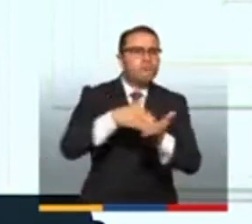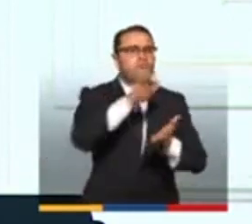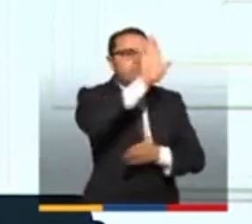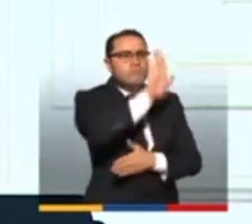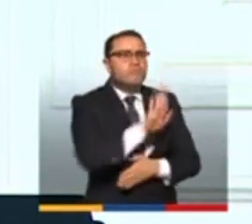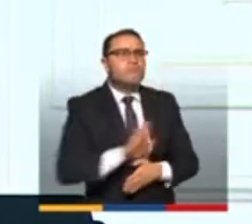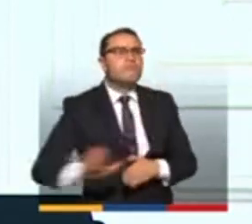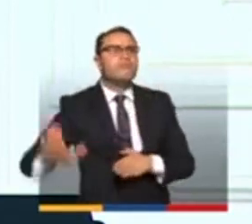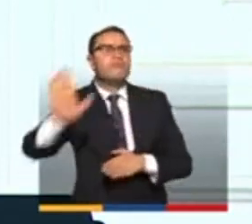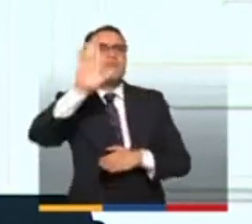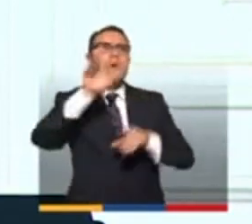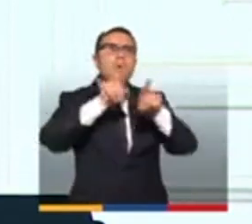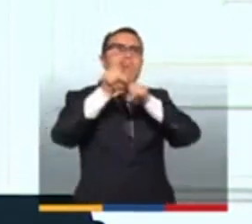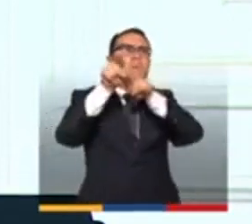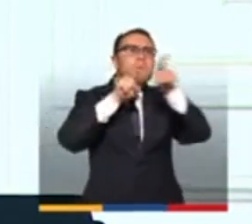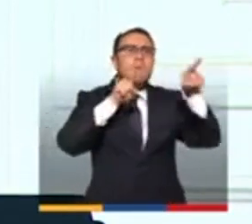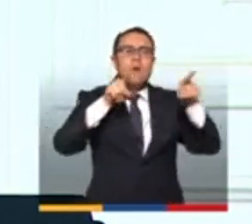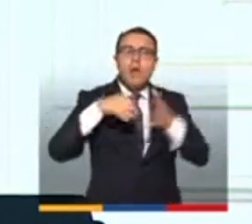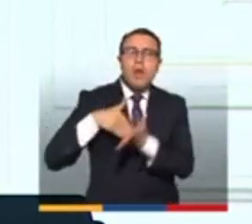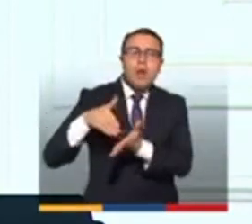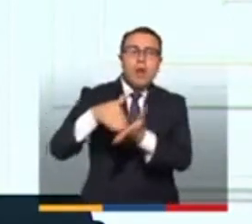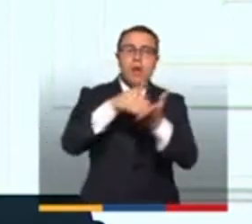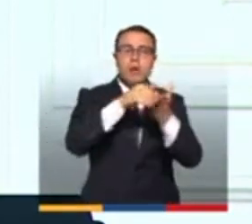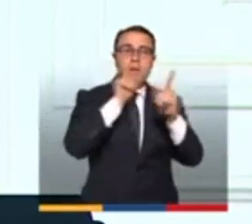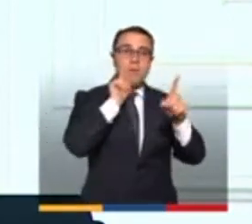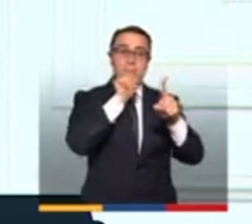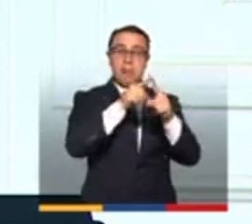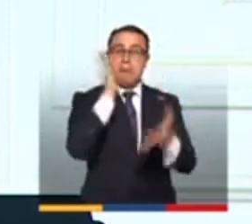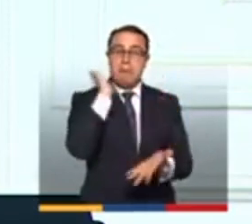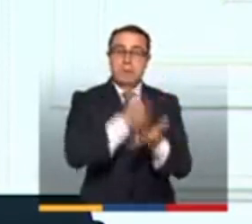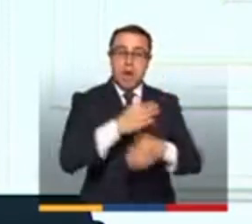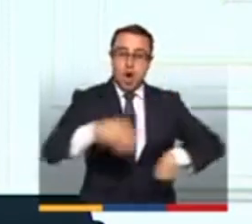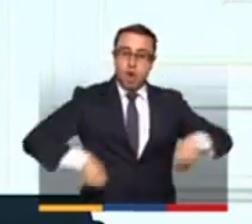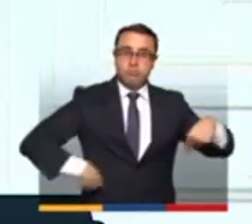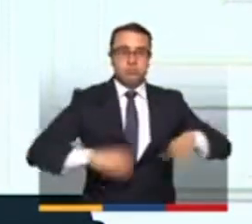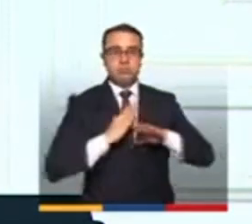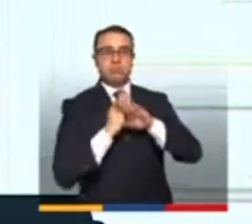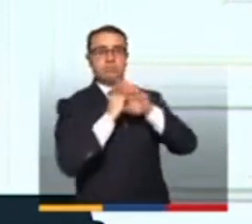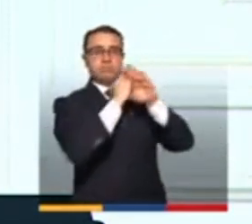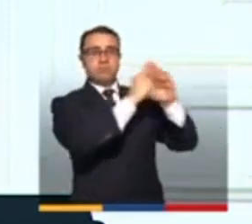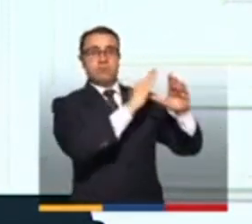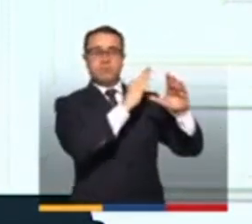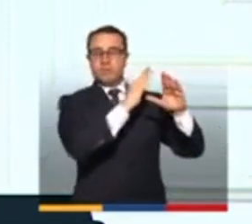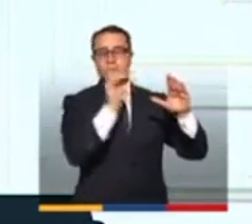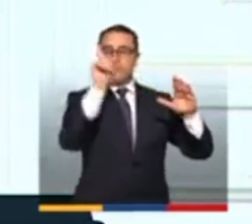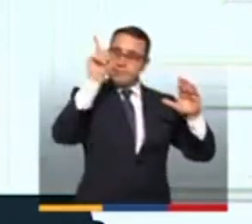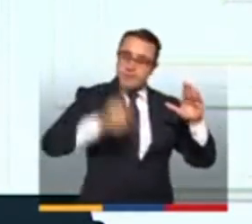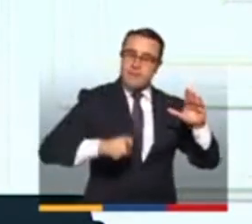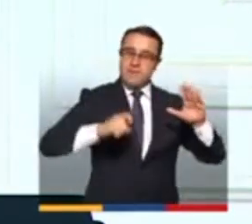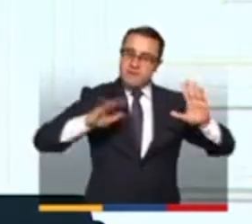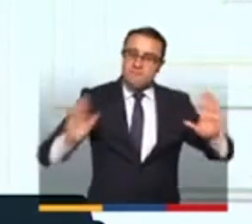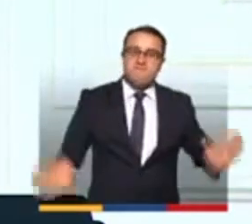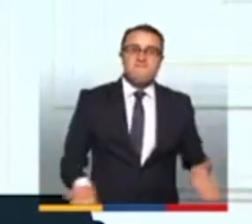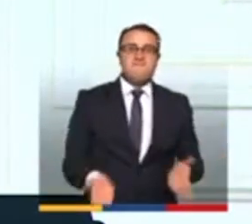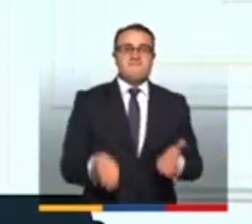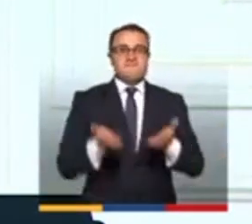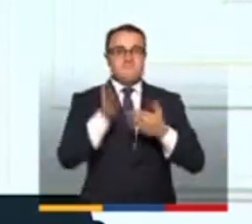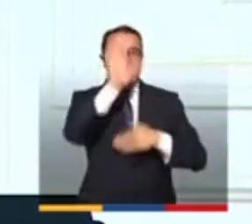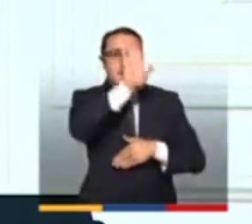regionales que no caigan en la corrupción y sí permitan la creación de una economía regional